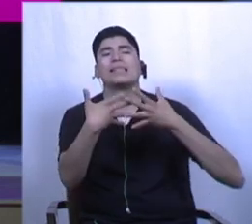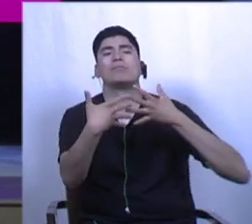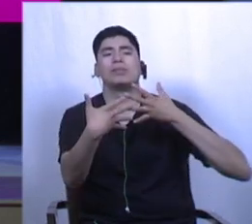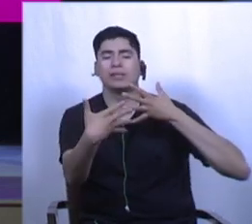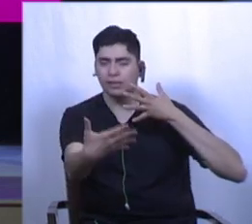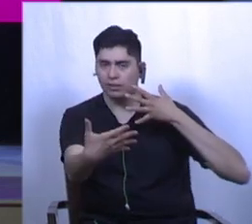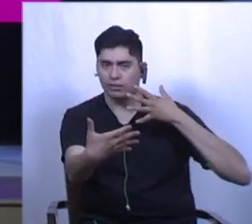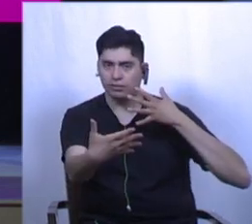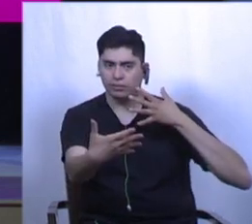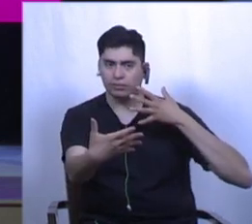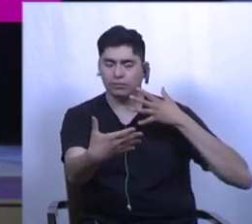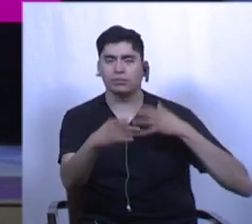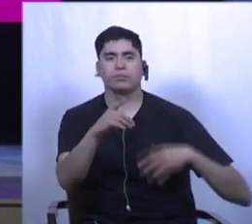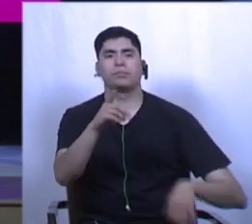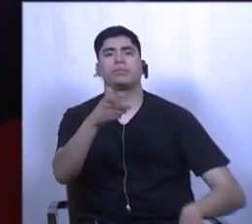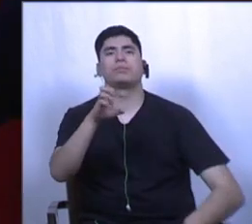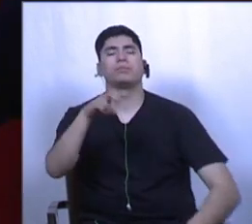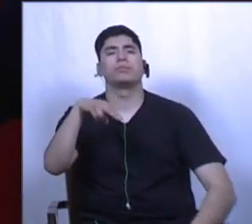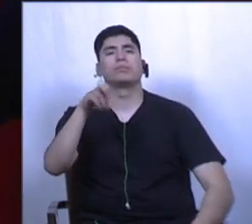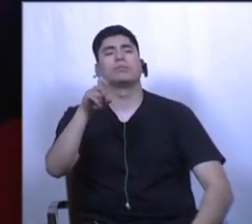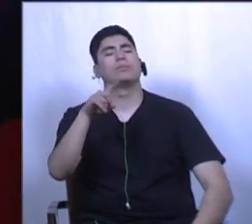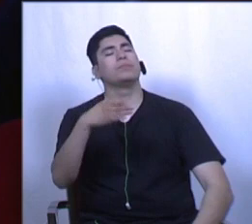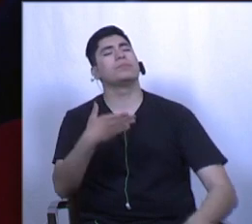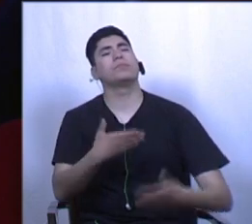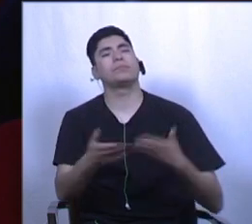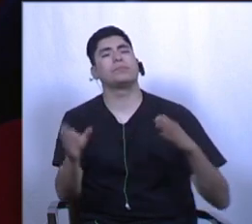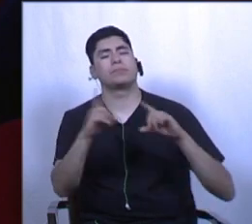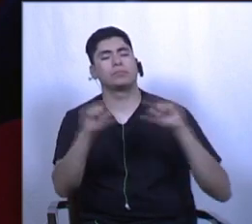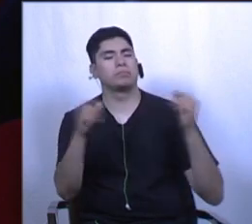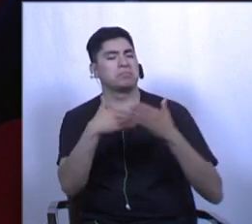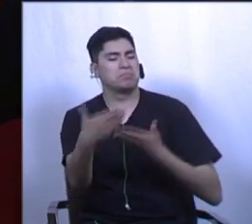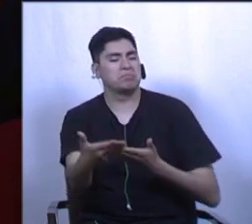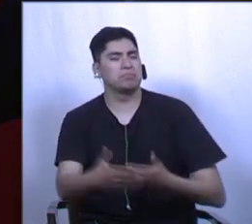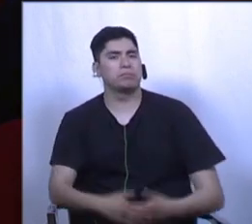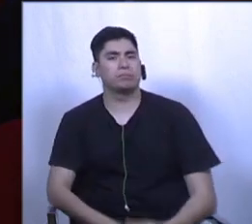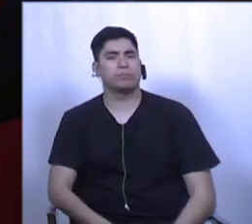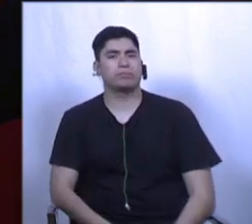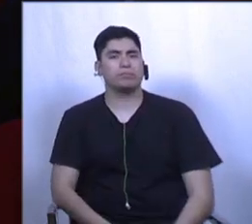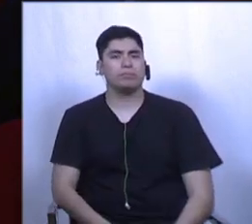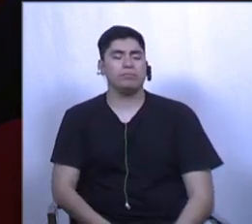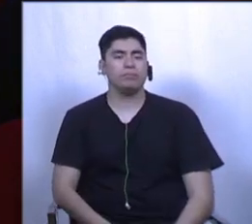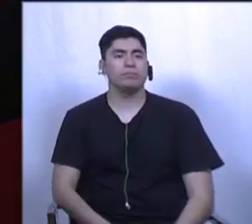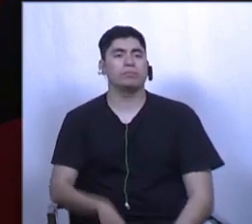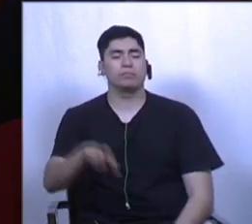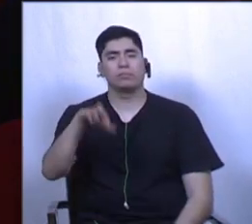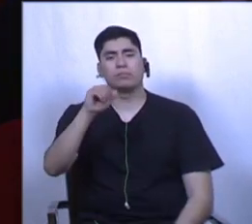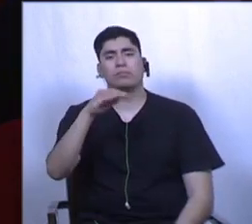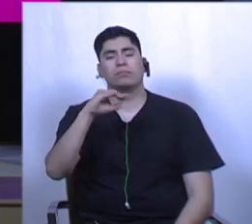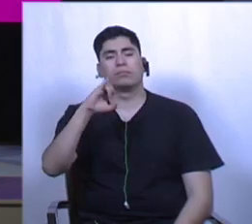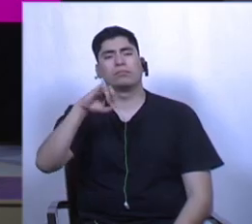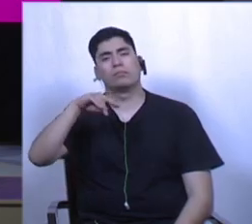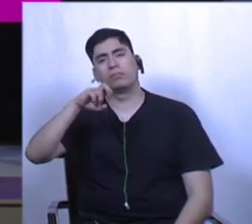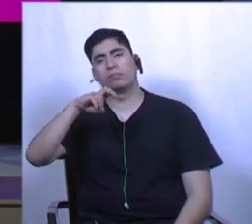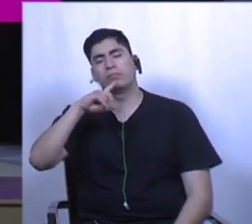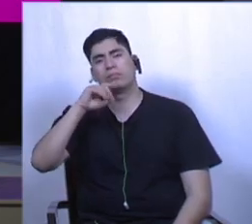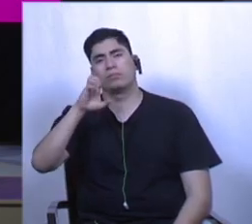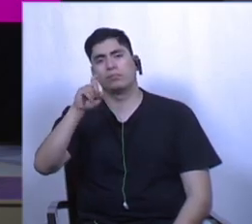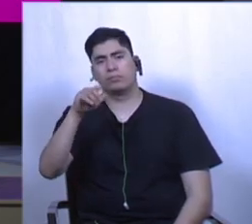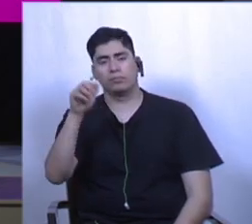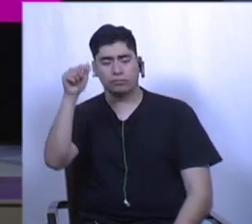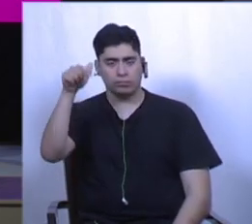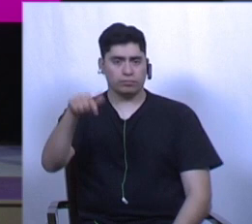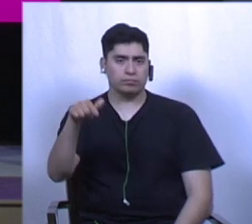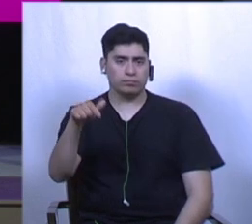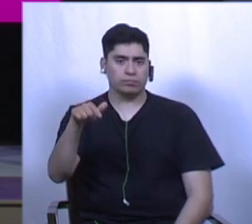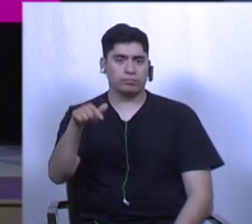estos genes microbiológicos a ratones de parte de pacientes con estas enfermedades. Y este es un